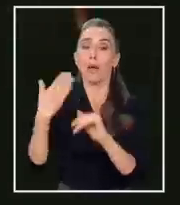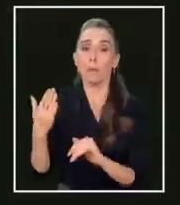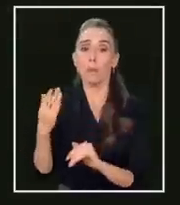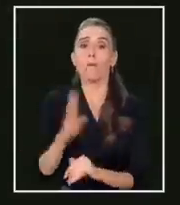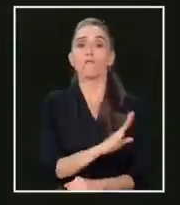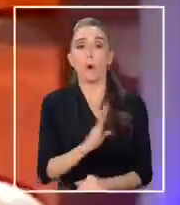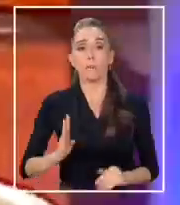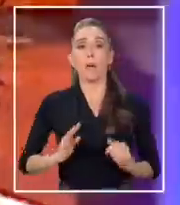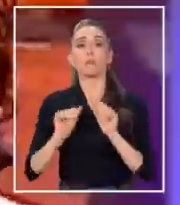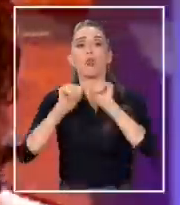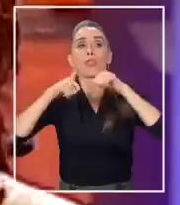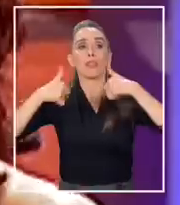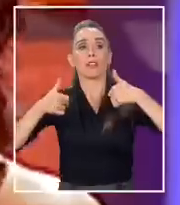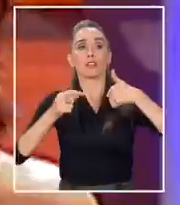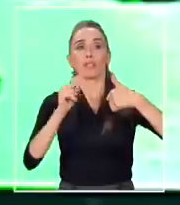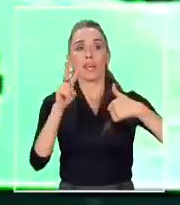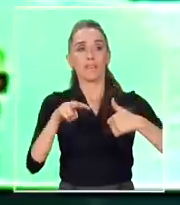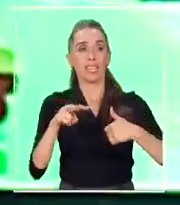su directorio.